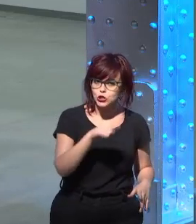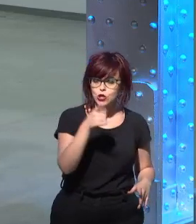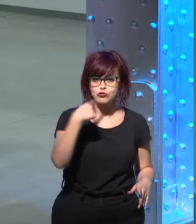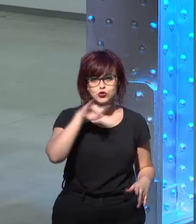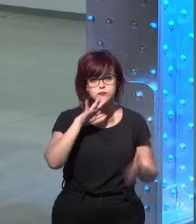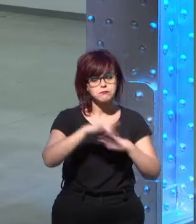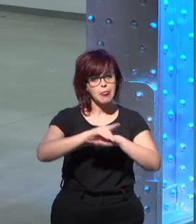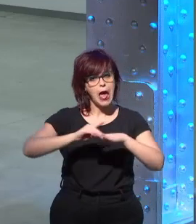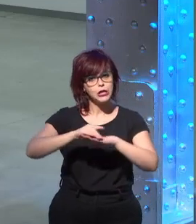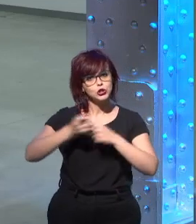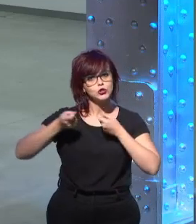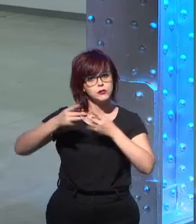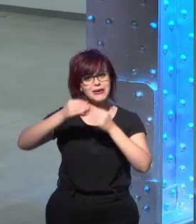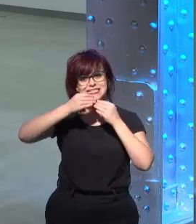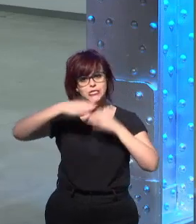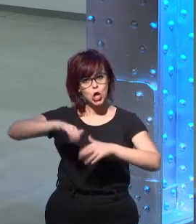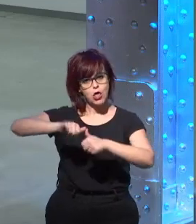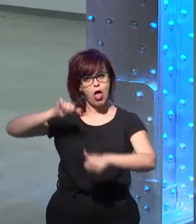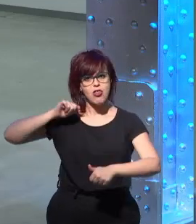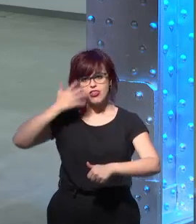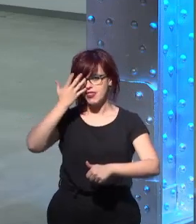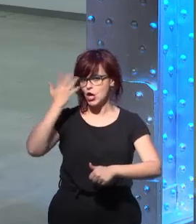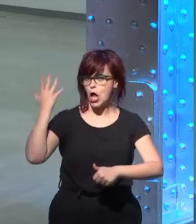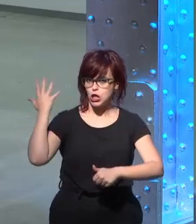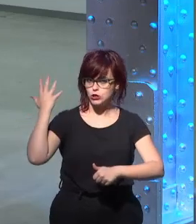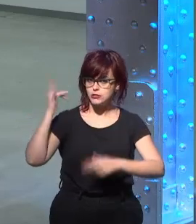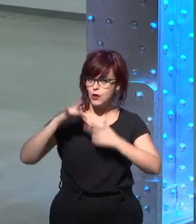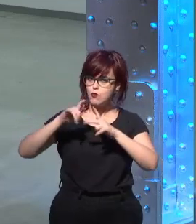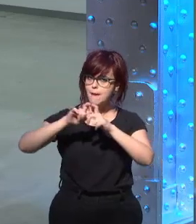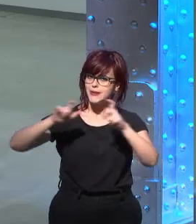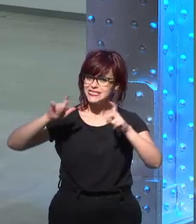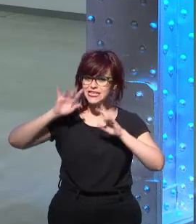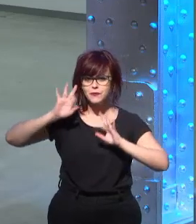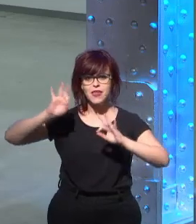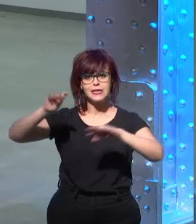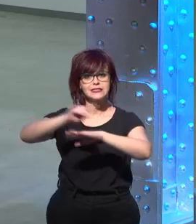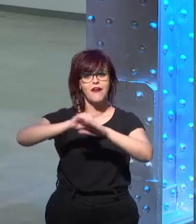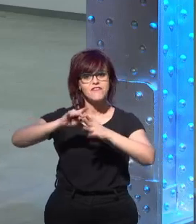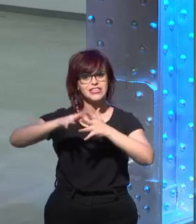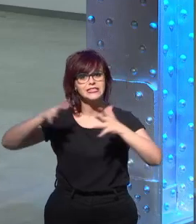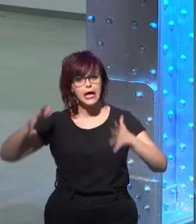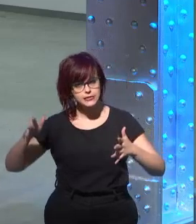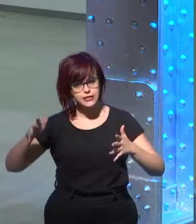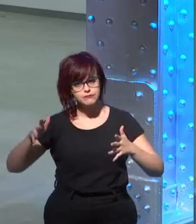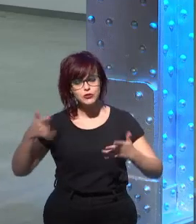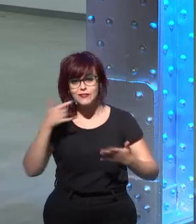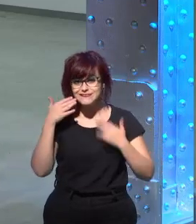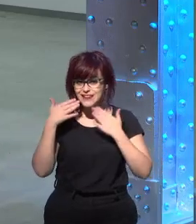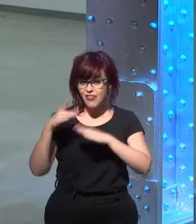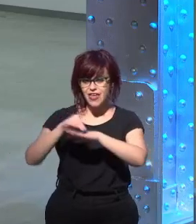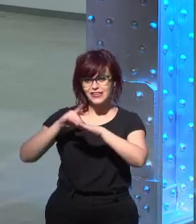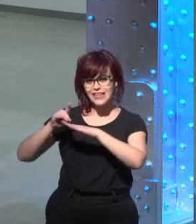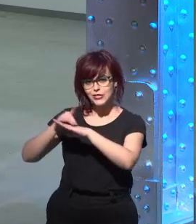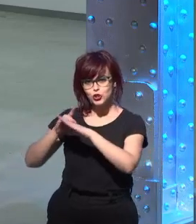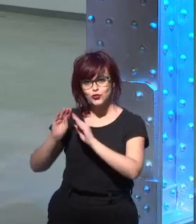dejarle nuestros datos históricos de los últimos 5 años a una empresa de estas especialista en Big Data, y ellos, con nuestros datos y